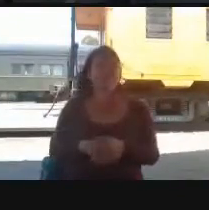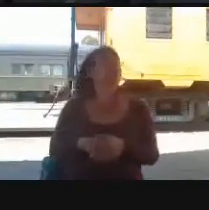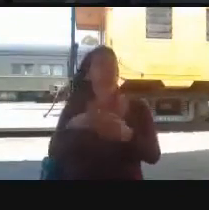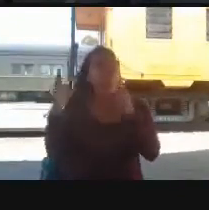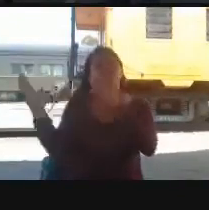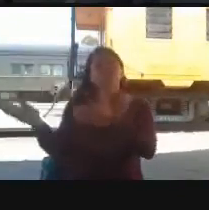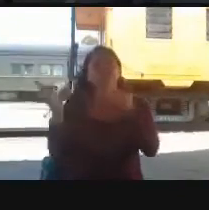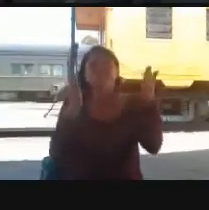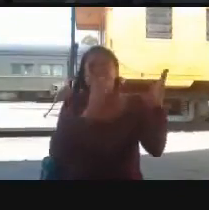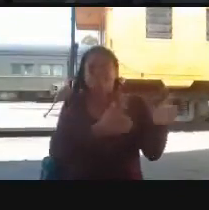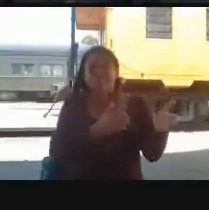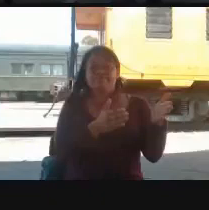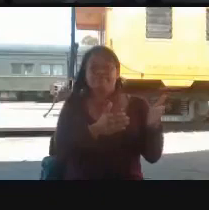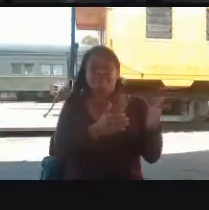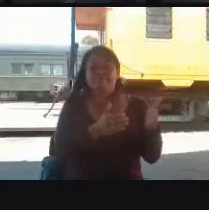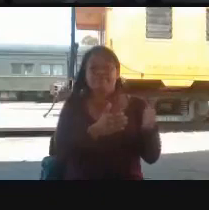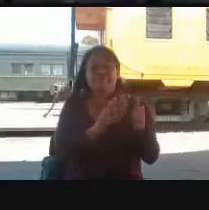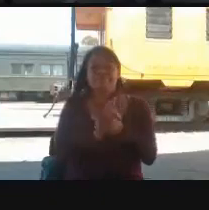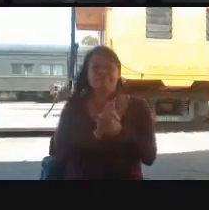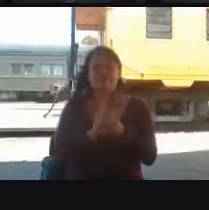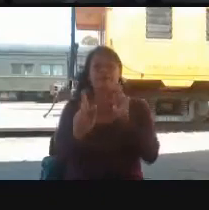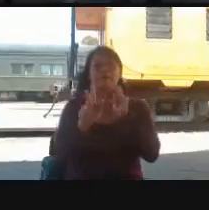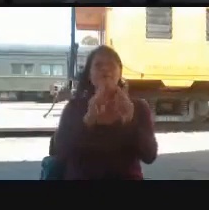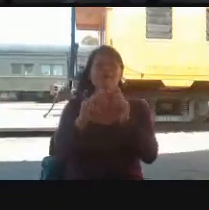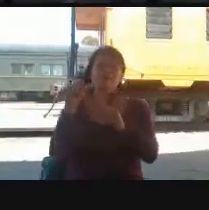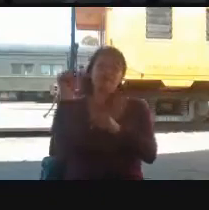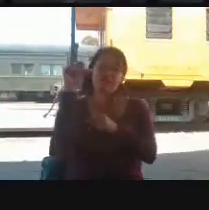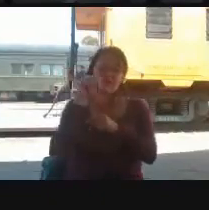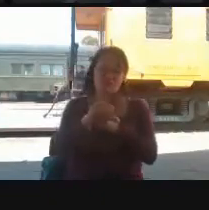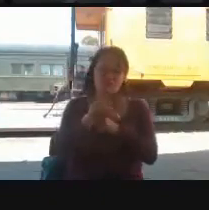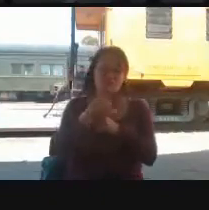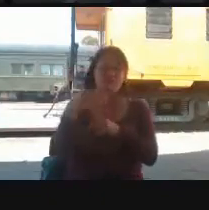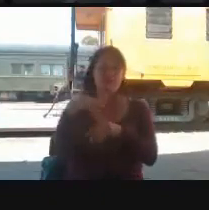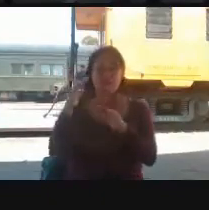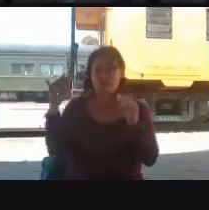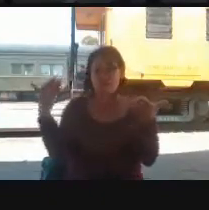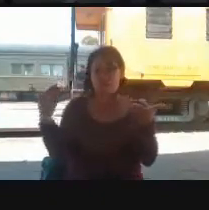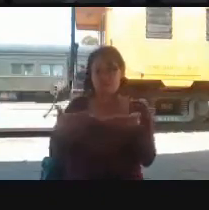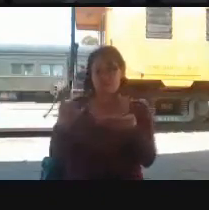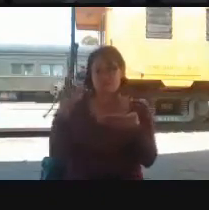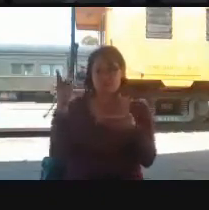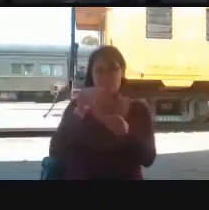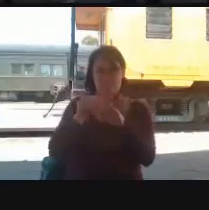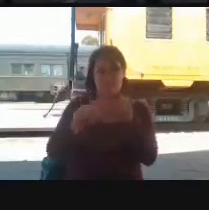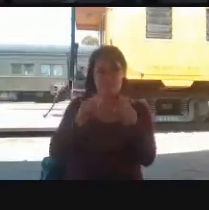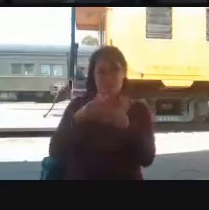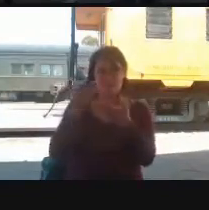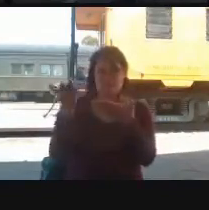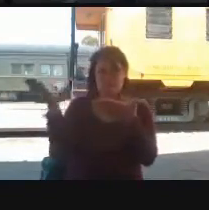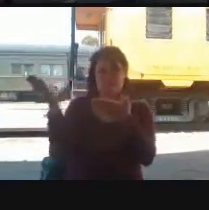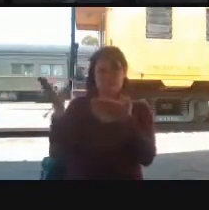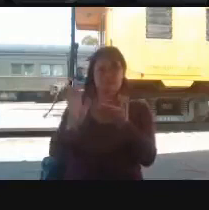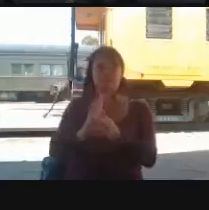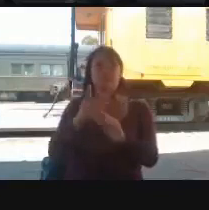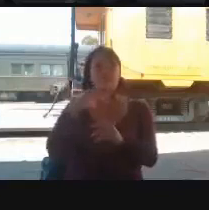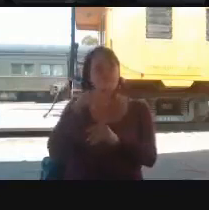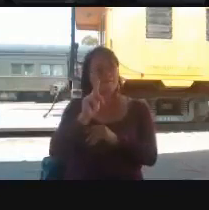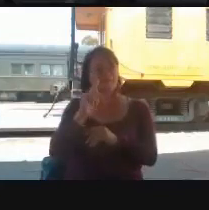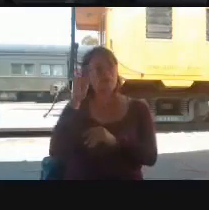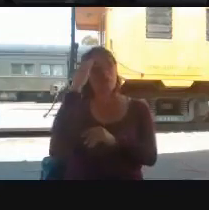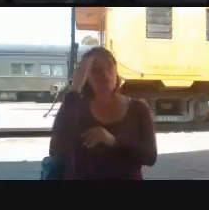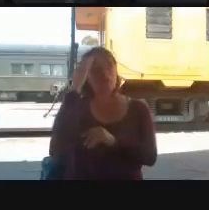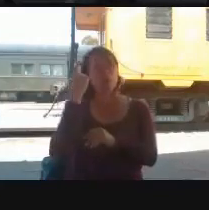pasando a esta presentación, a lo que va a ser la plática de hoy, ya les presenté estos pequeños animales, ahora vamos a conocer una pregunta